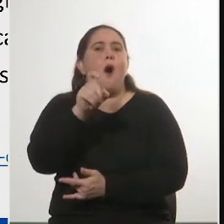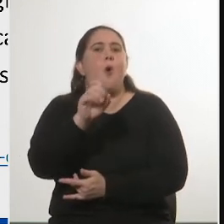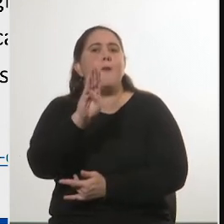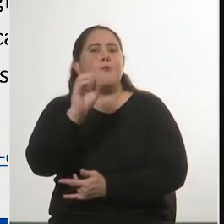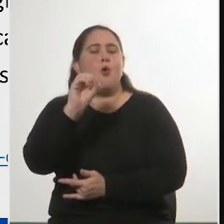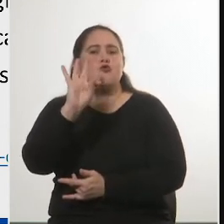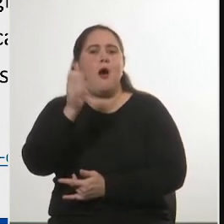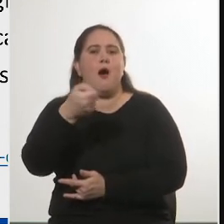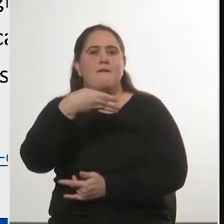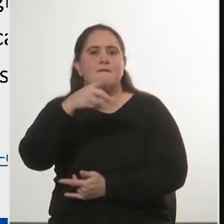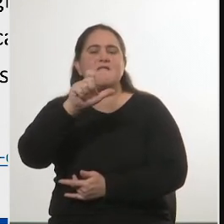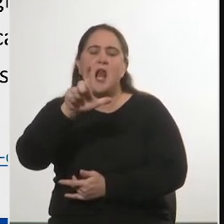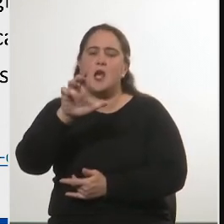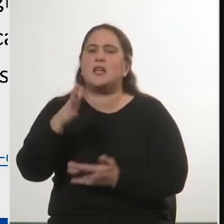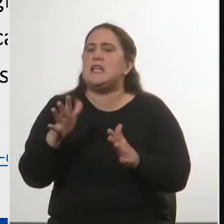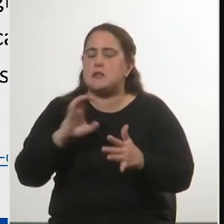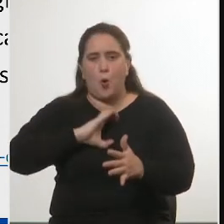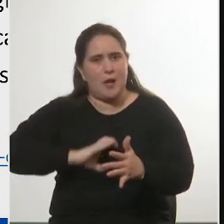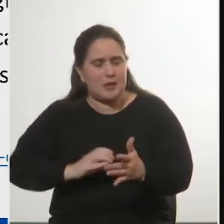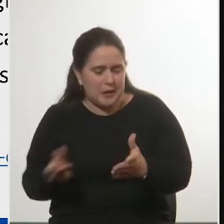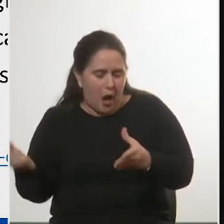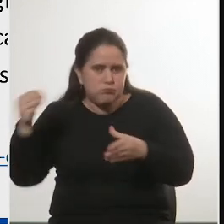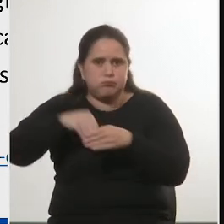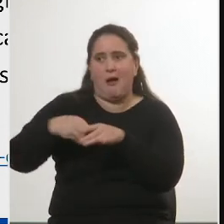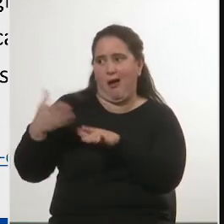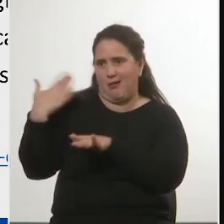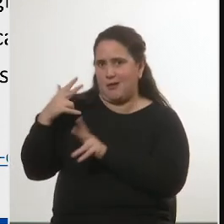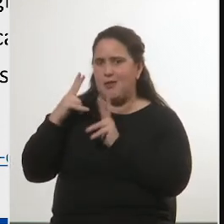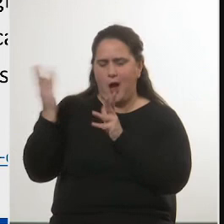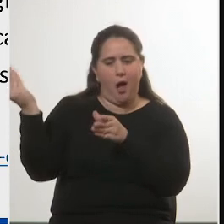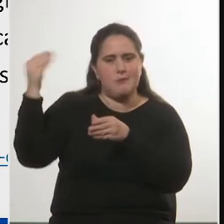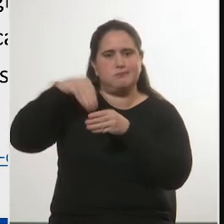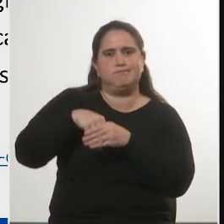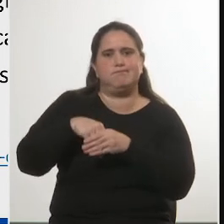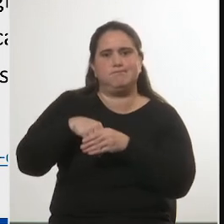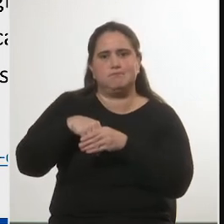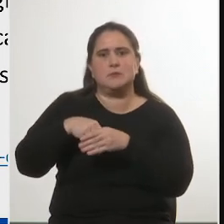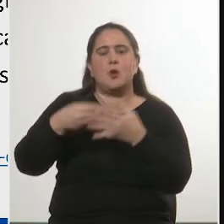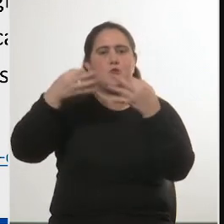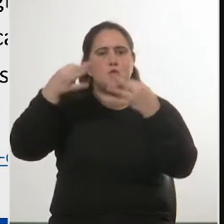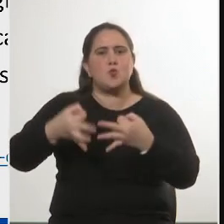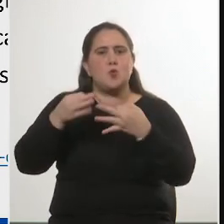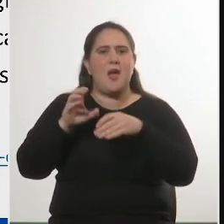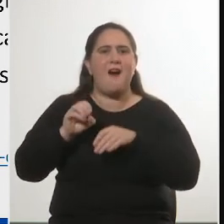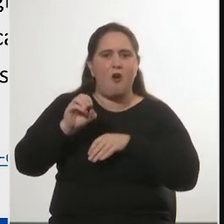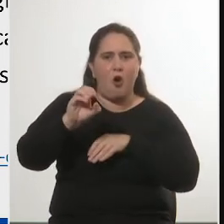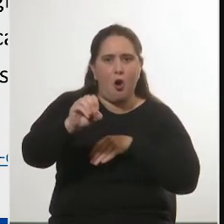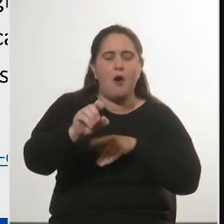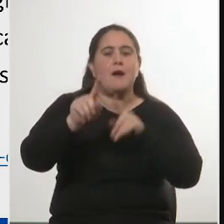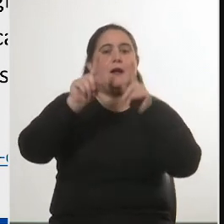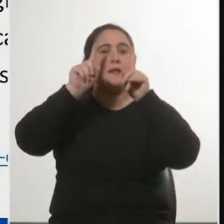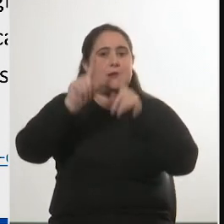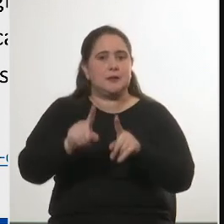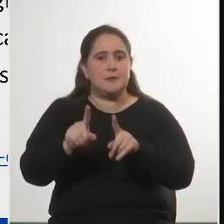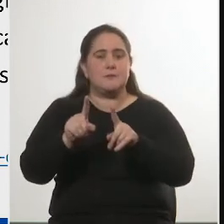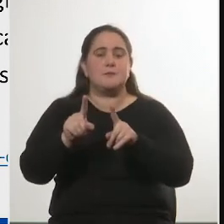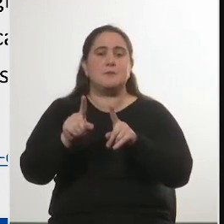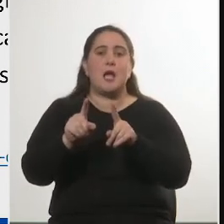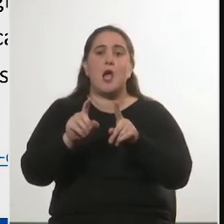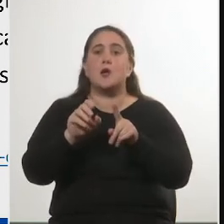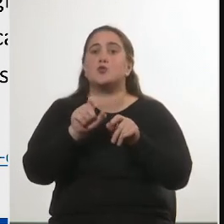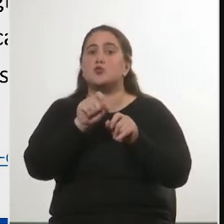potable, que engloba todas las características mencionadas anteriormente, la seguridad microbiológica y las